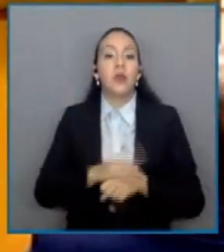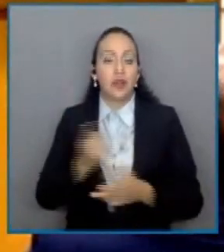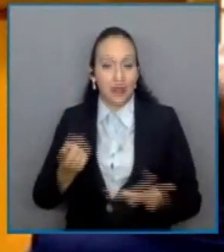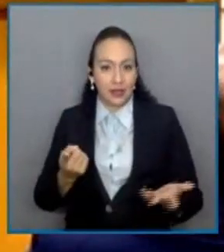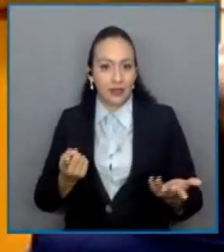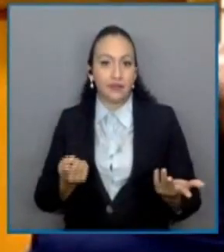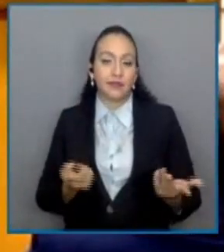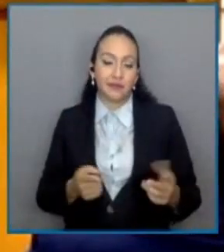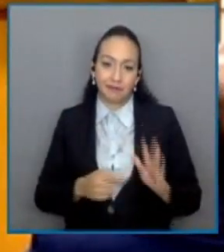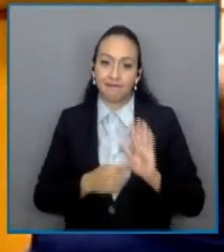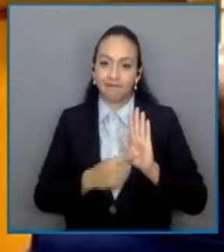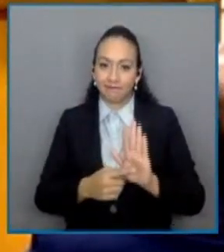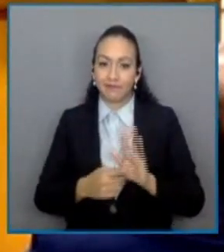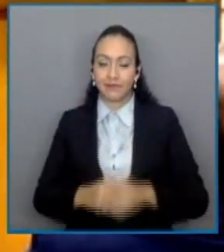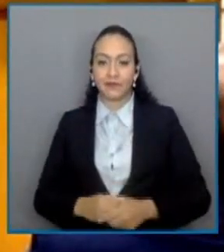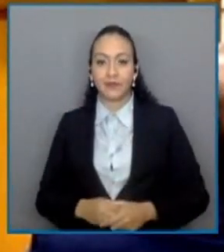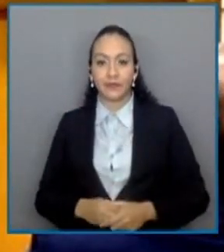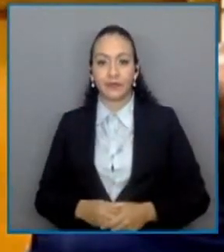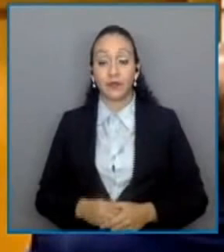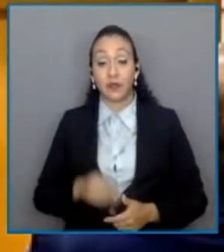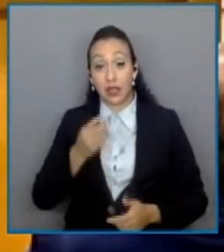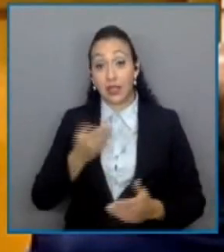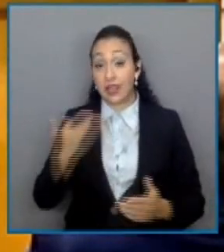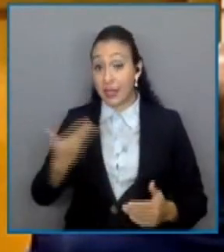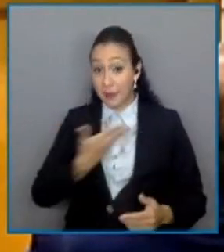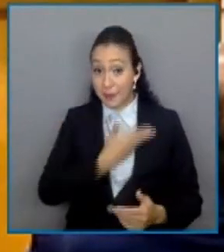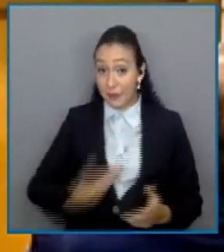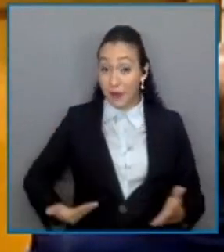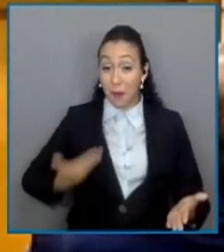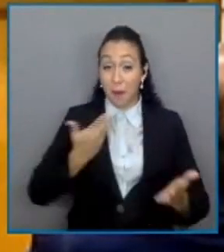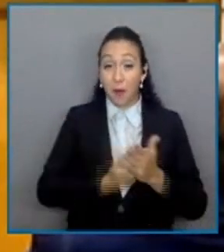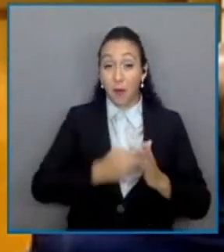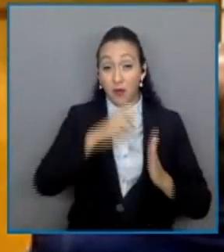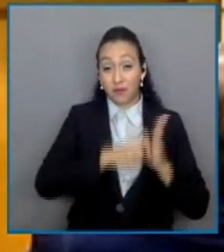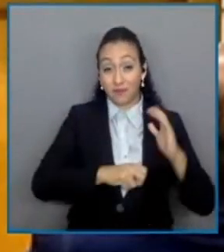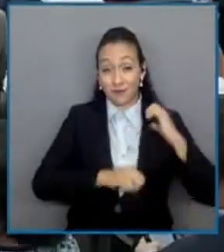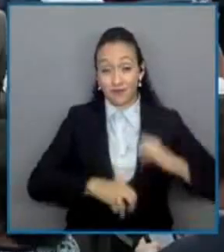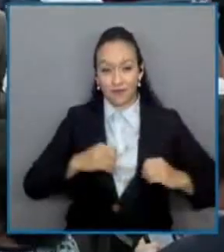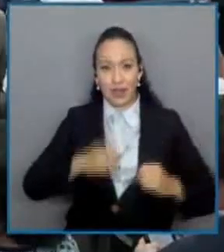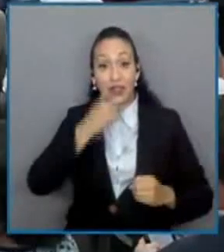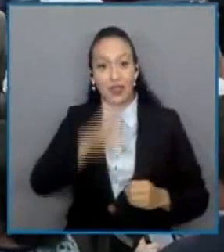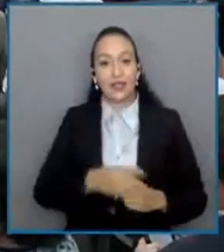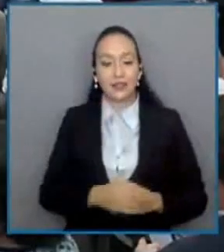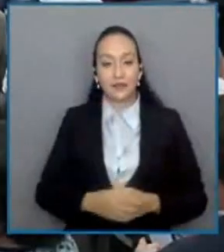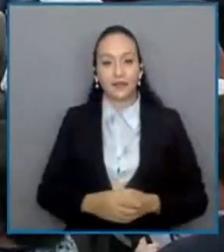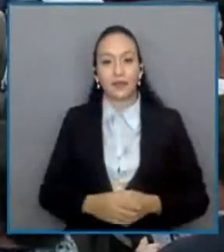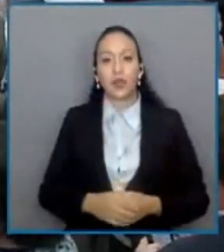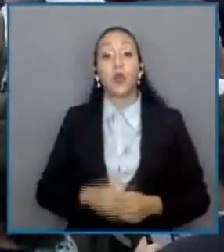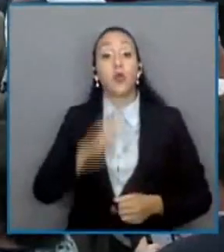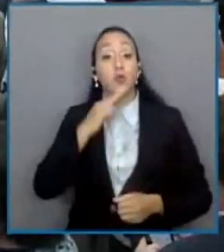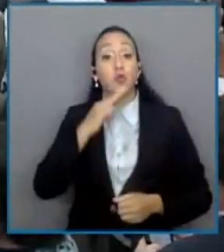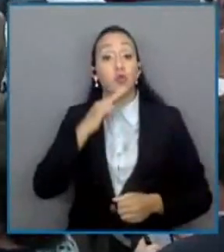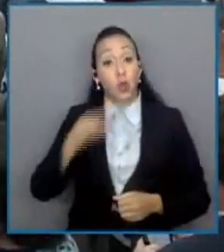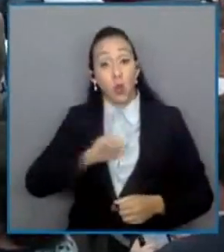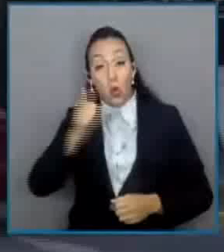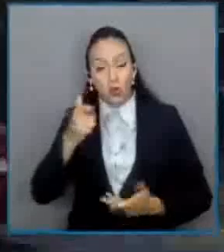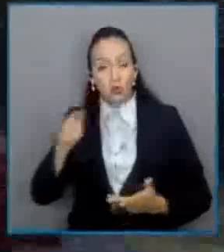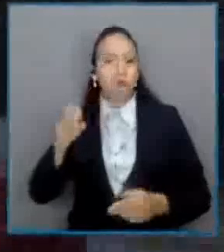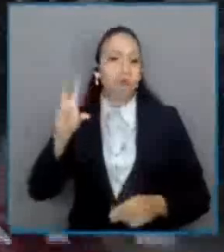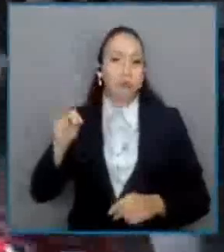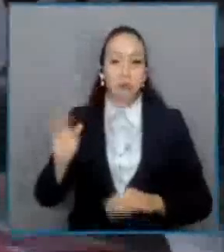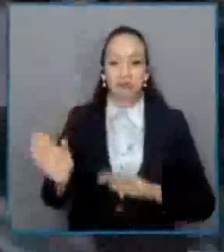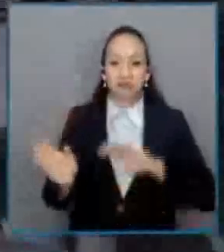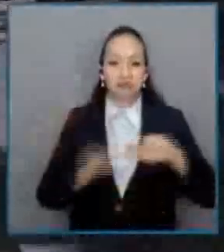Mencionaron que la propuesta de reforma del Ejecutivo plantea no admitir a ningún tipo de recurso y que sean definitivas las resoluciones y